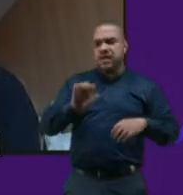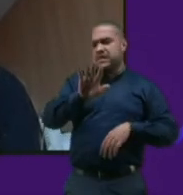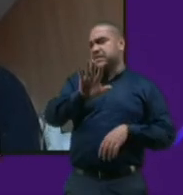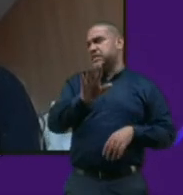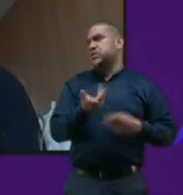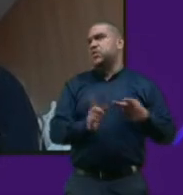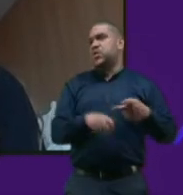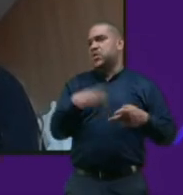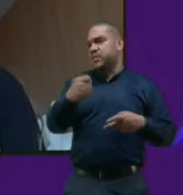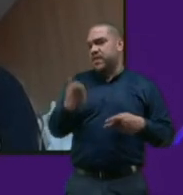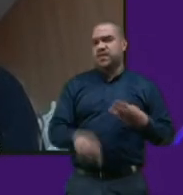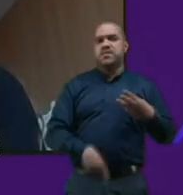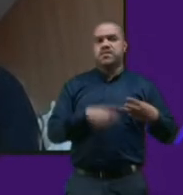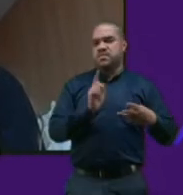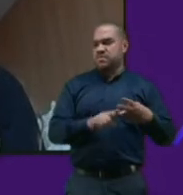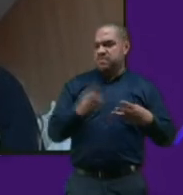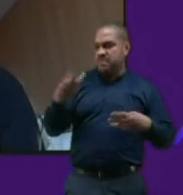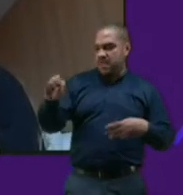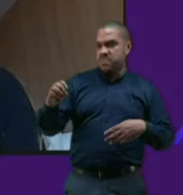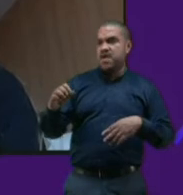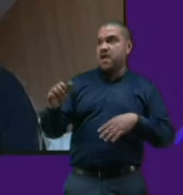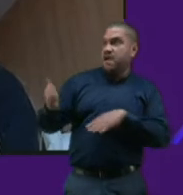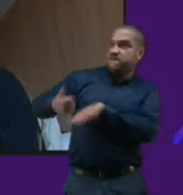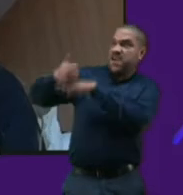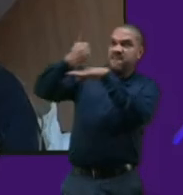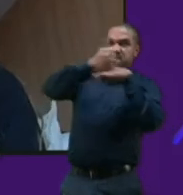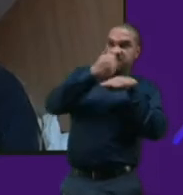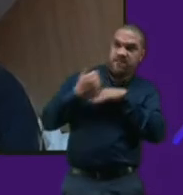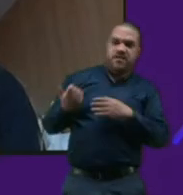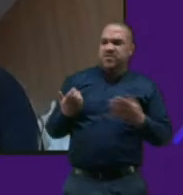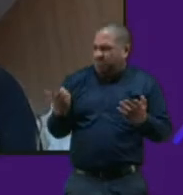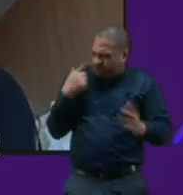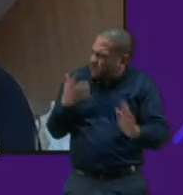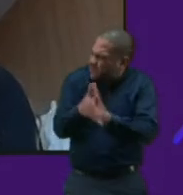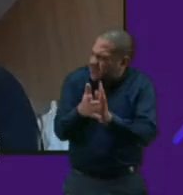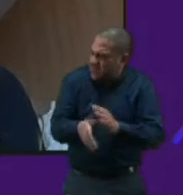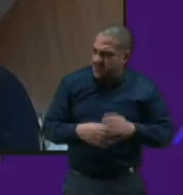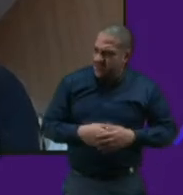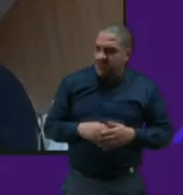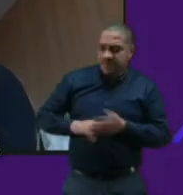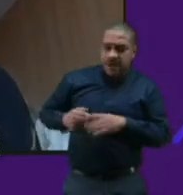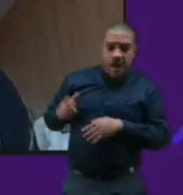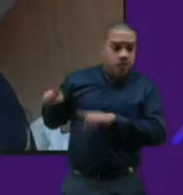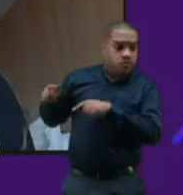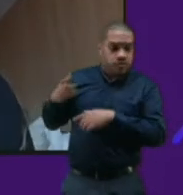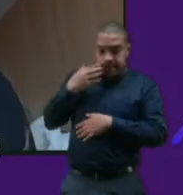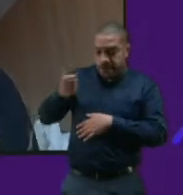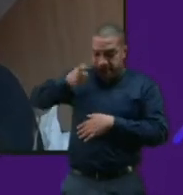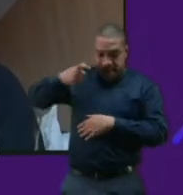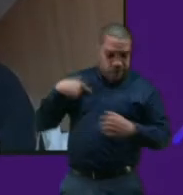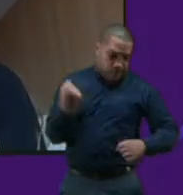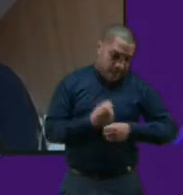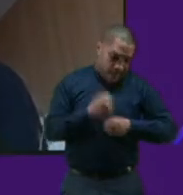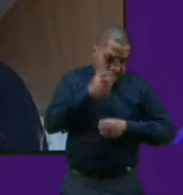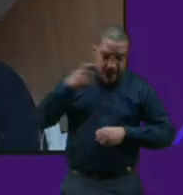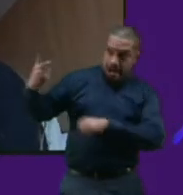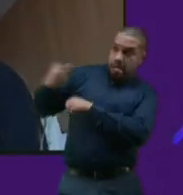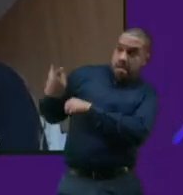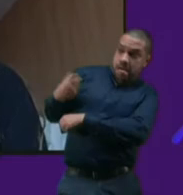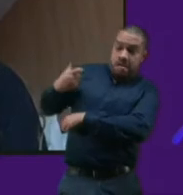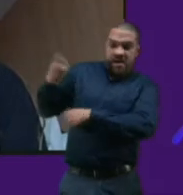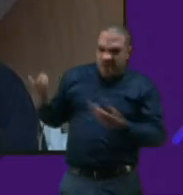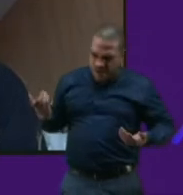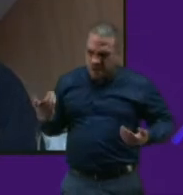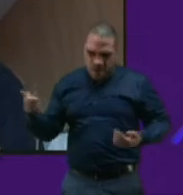20, 30 jefes encima? Hablemos un poquito de esa experiencia. Dani, cuéntanos tú, un emprendimiento tan joven, tú